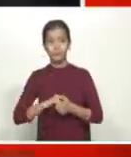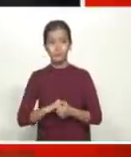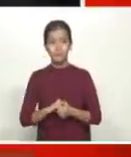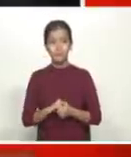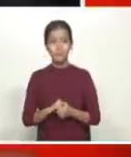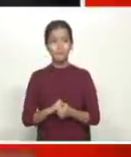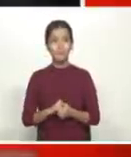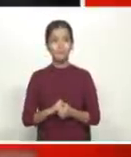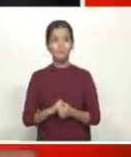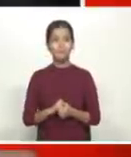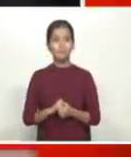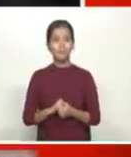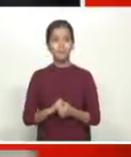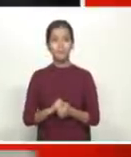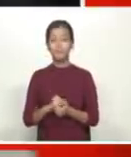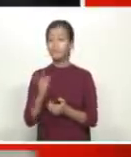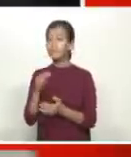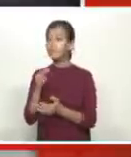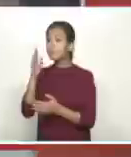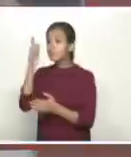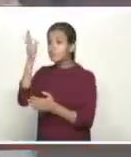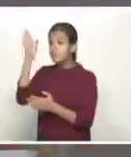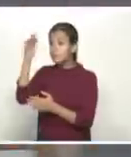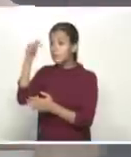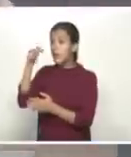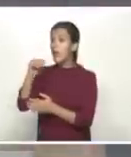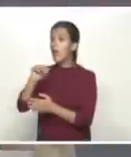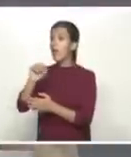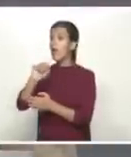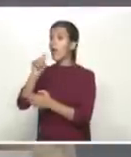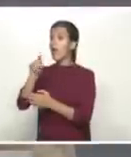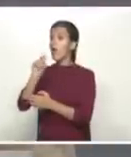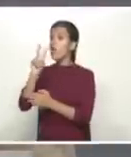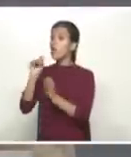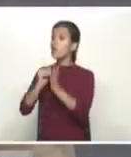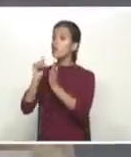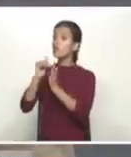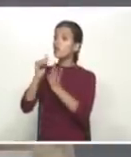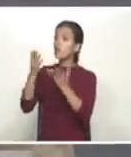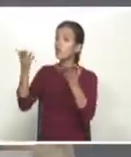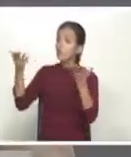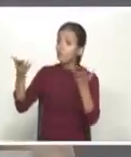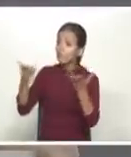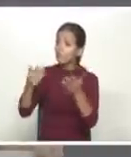pregunta a mí, oiga, el presidente me dijo, ¿y los 2 millones de desempleados que hay?